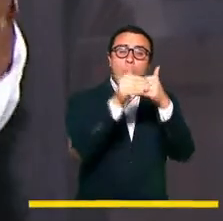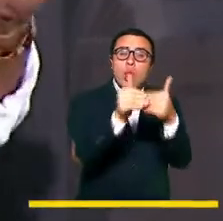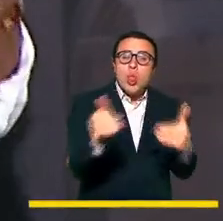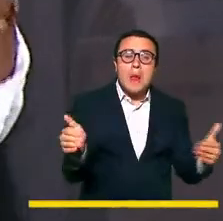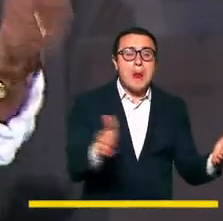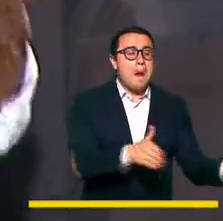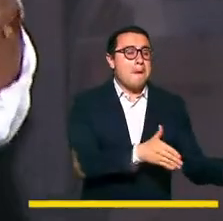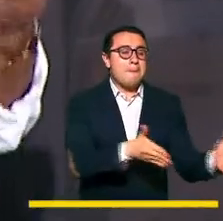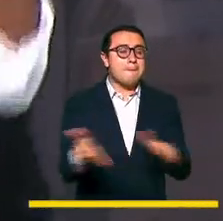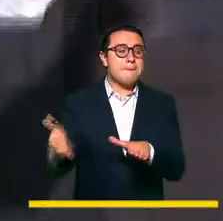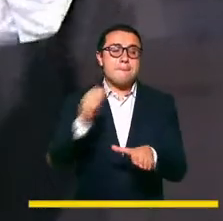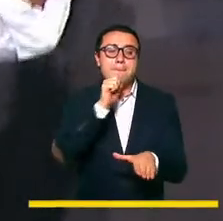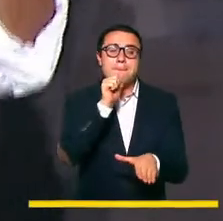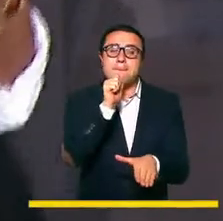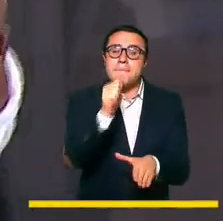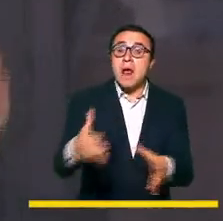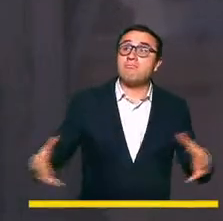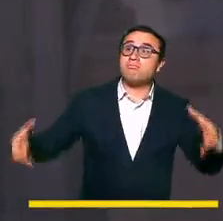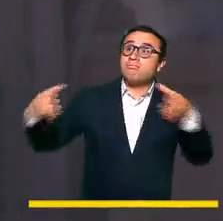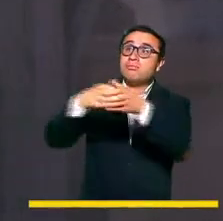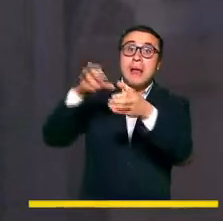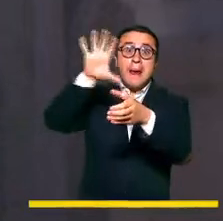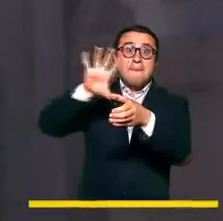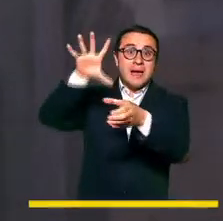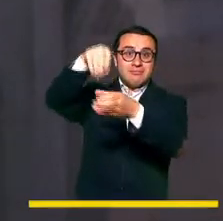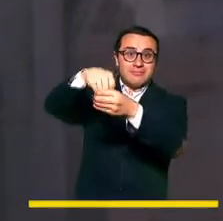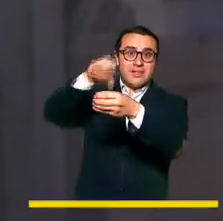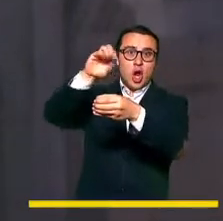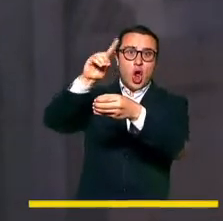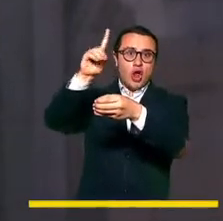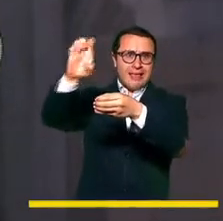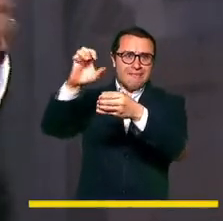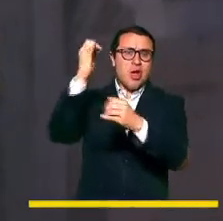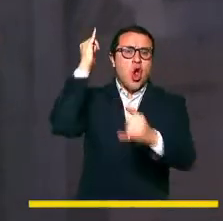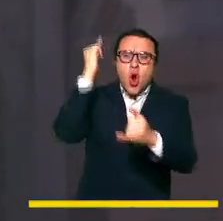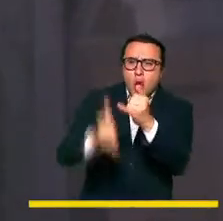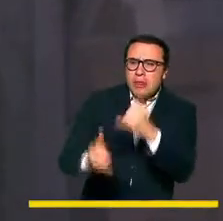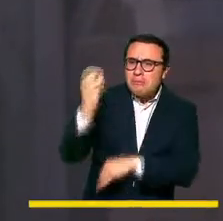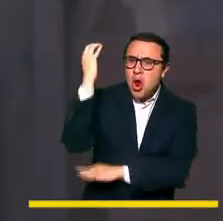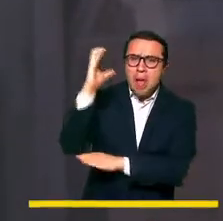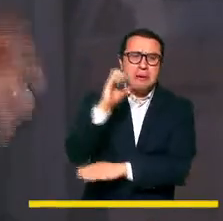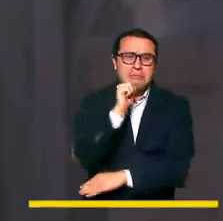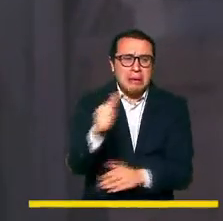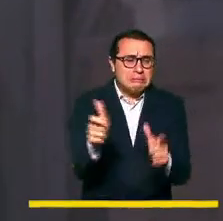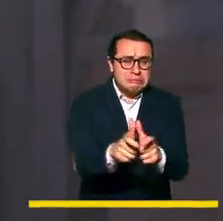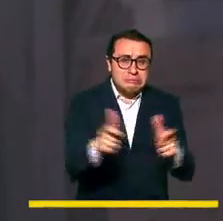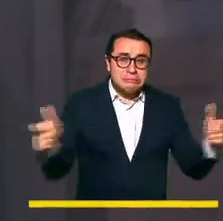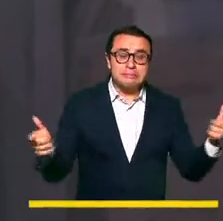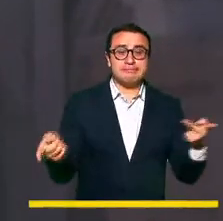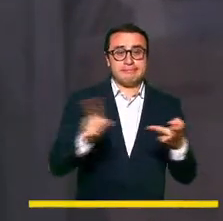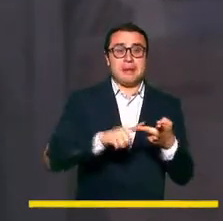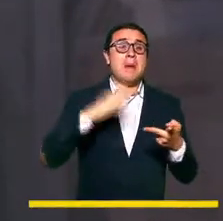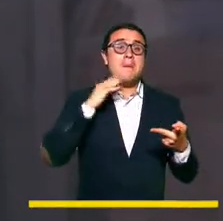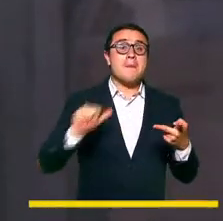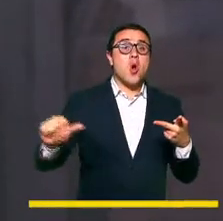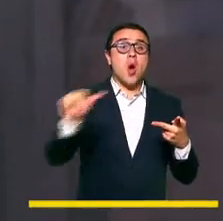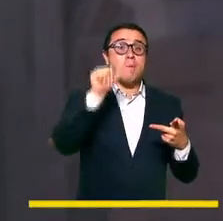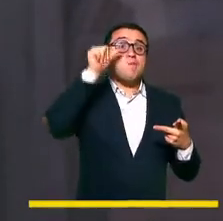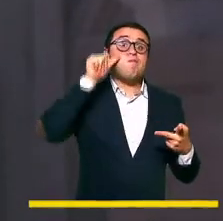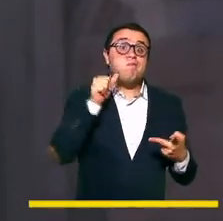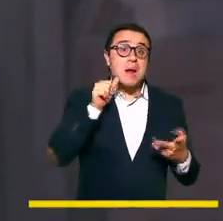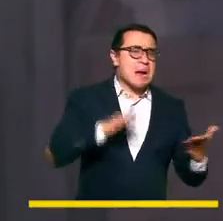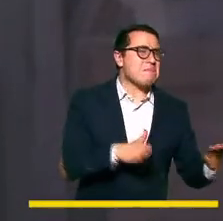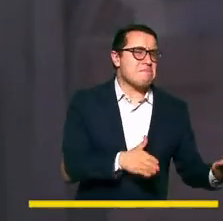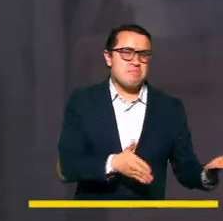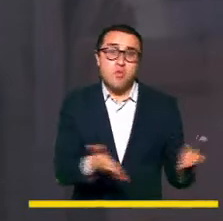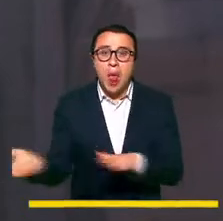más alta de lejos de la OCDE. La tasa de mortalidad materna más alta de la OCDE,